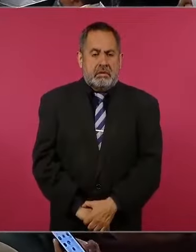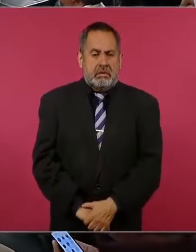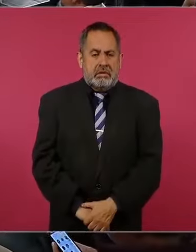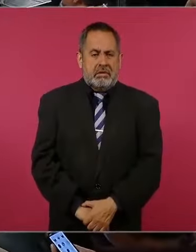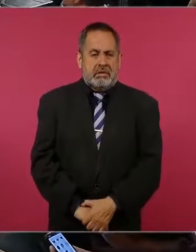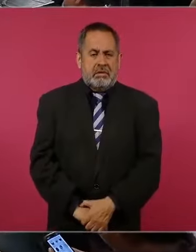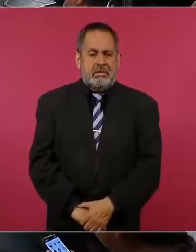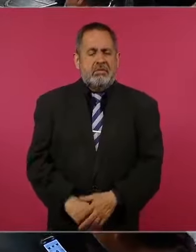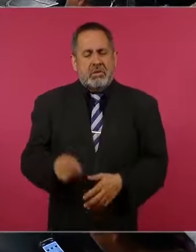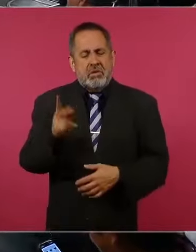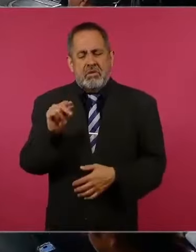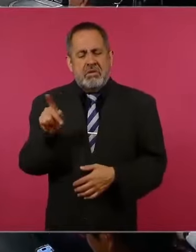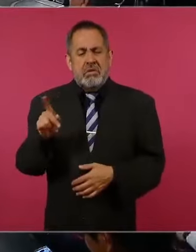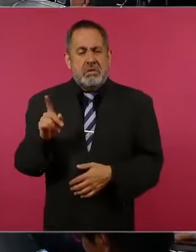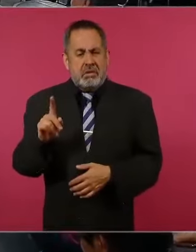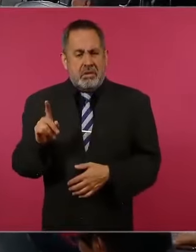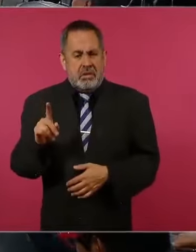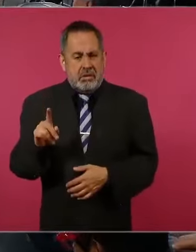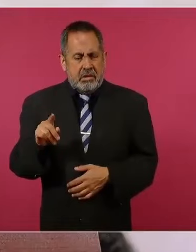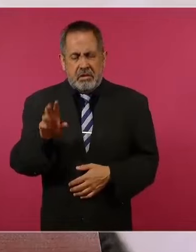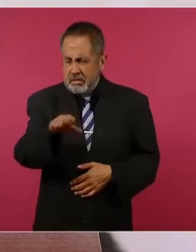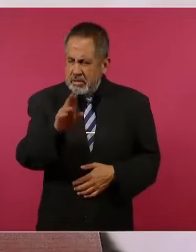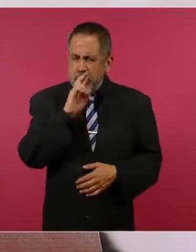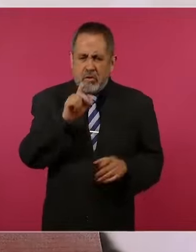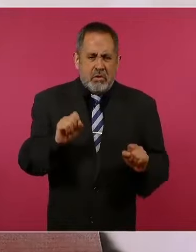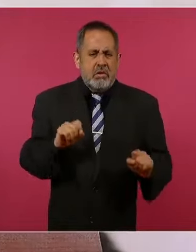no pones